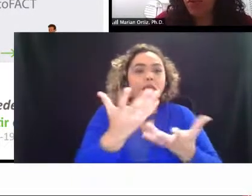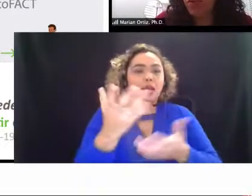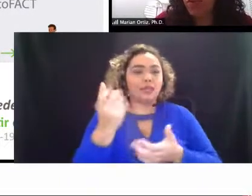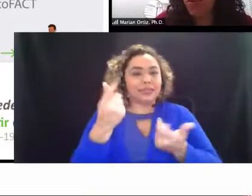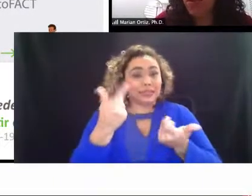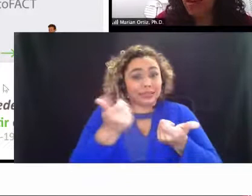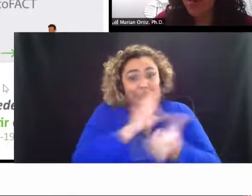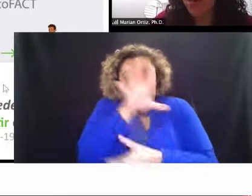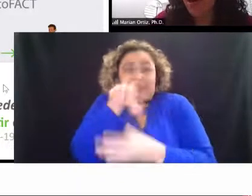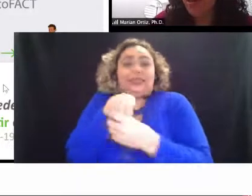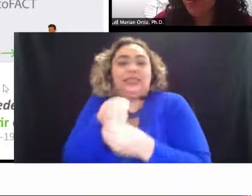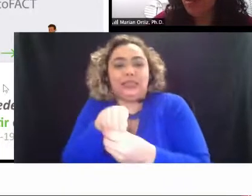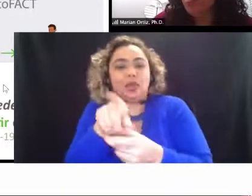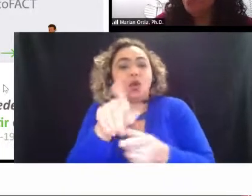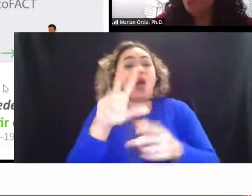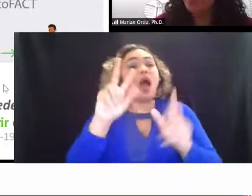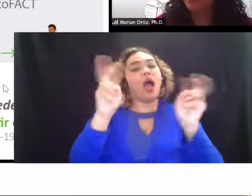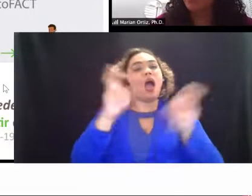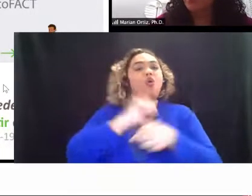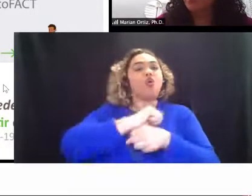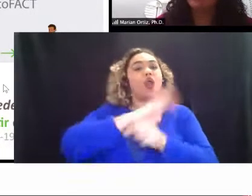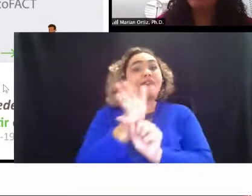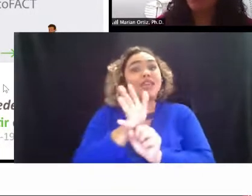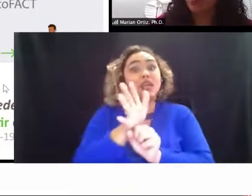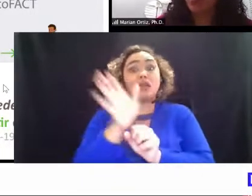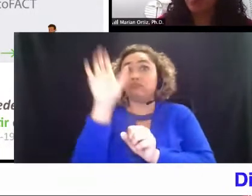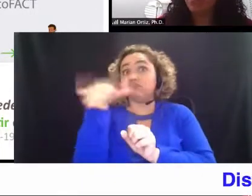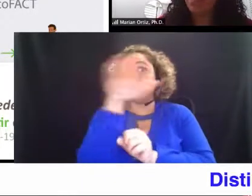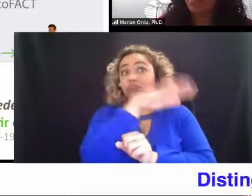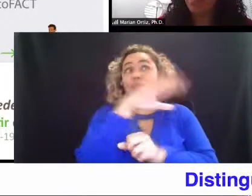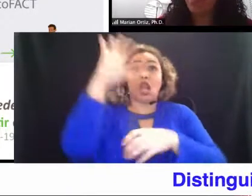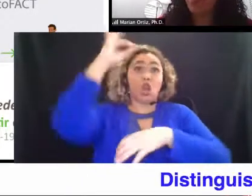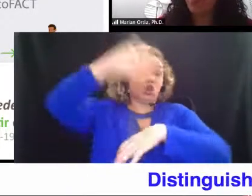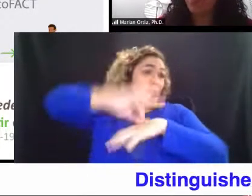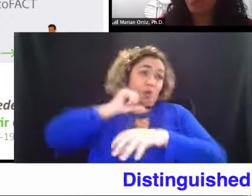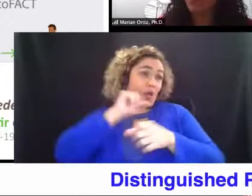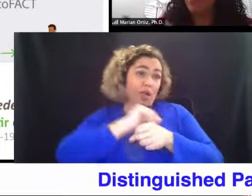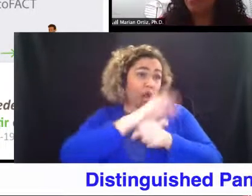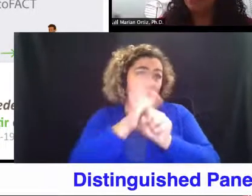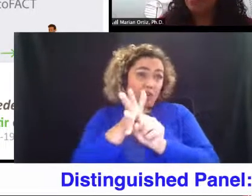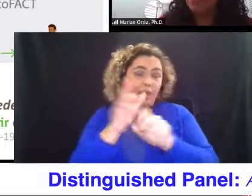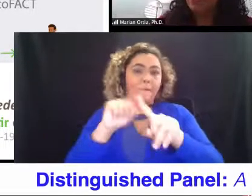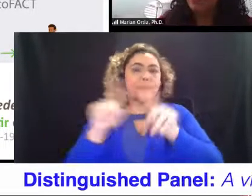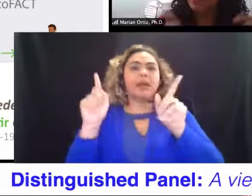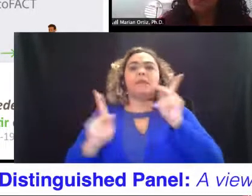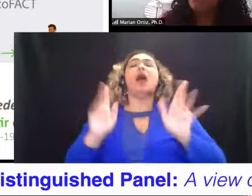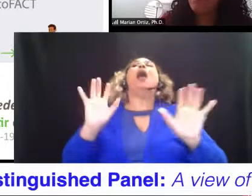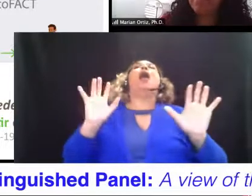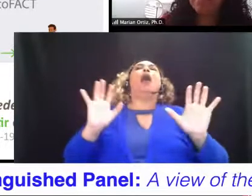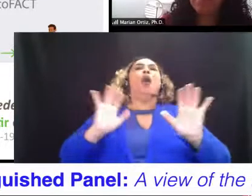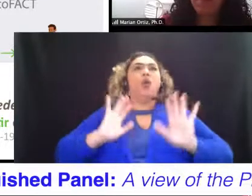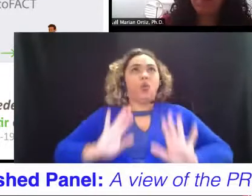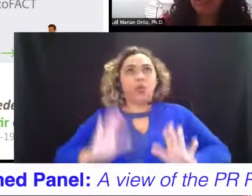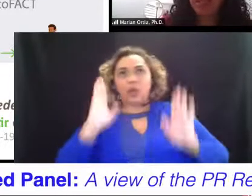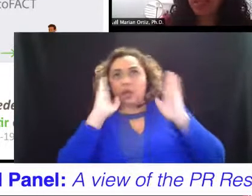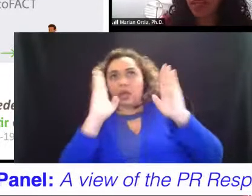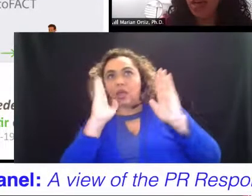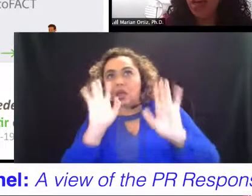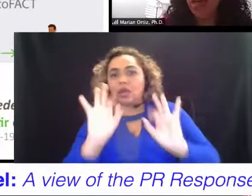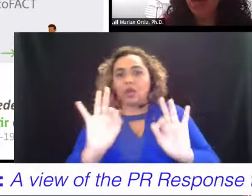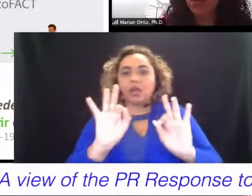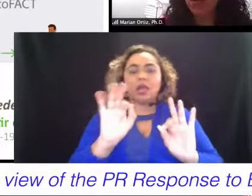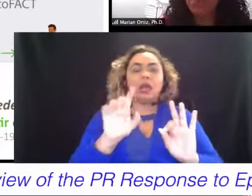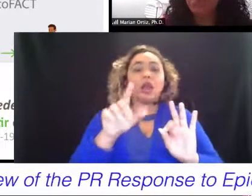unimos con lo que es el coronavirus, para entonces decirle, los mosquitos no transmiten el coronavirus, y la gente así está más atenta y más pendiente